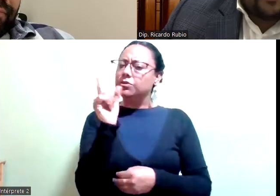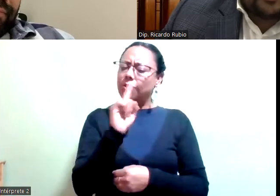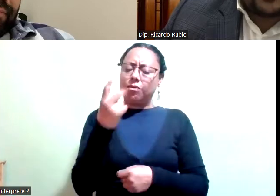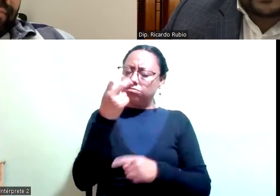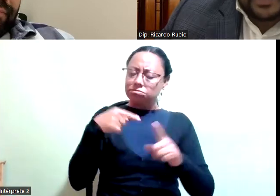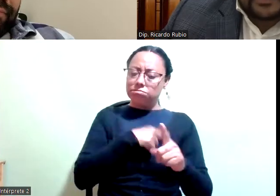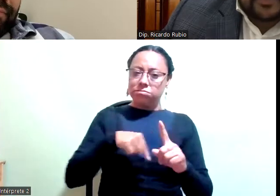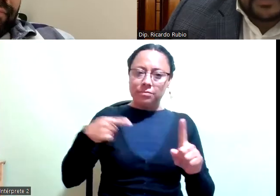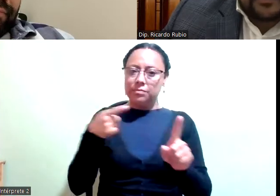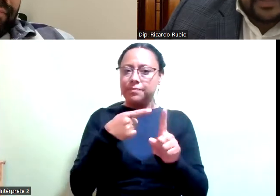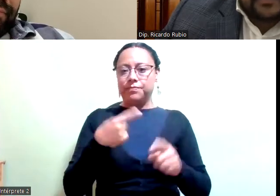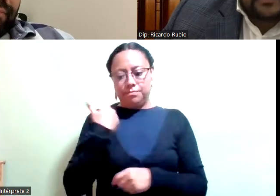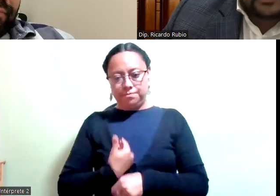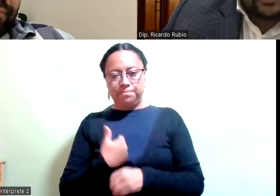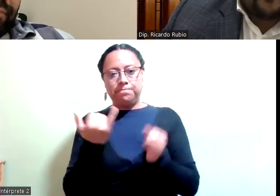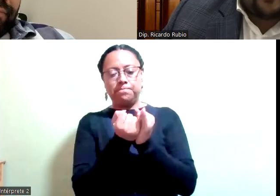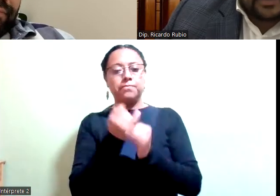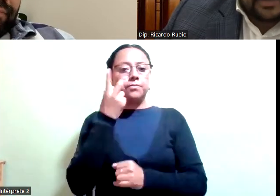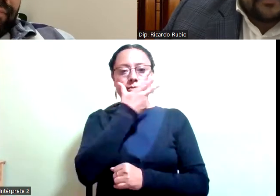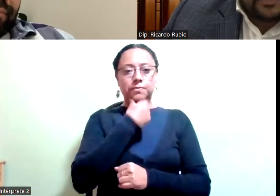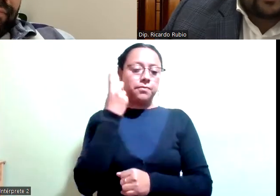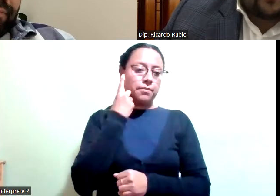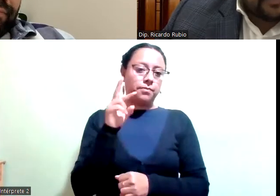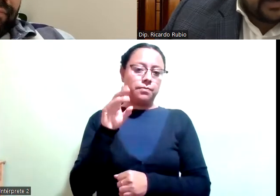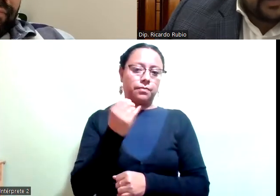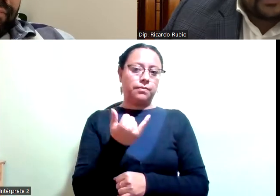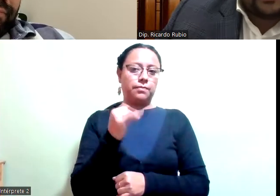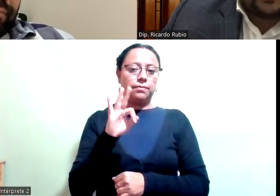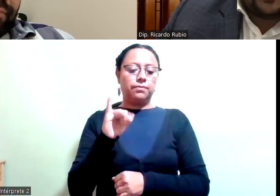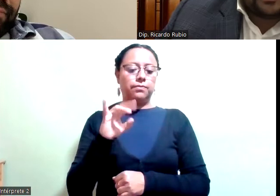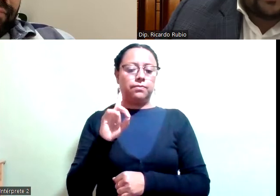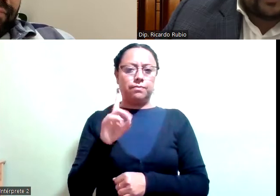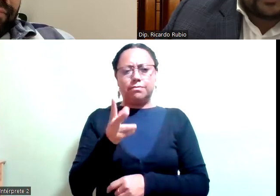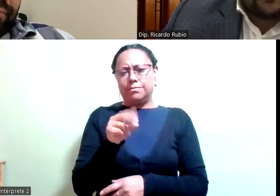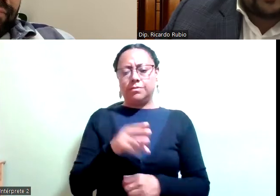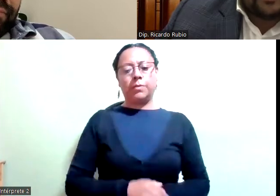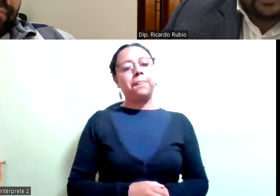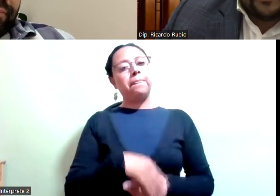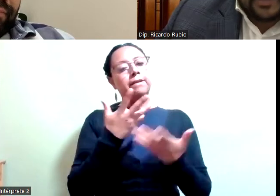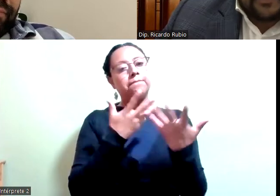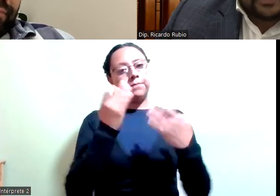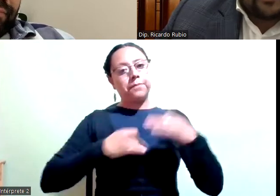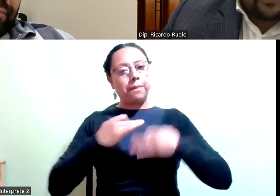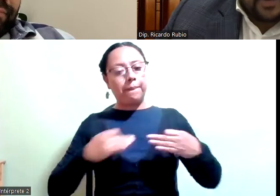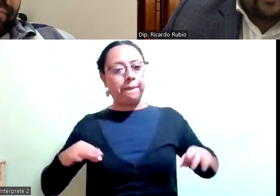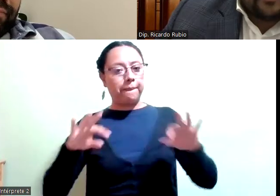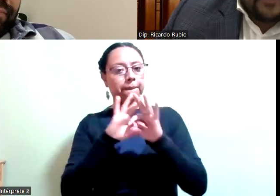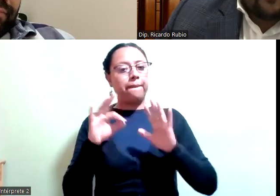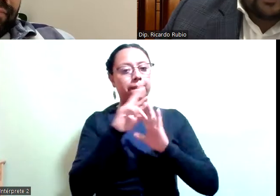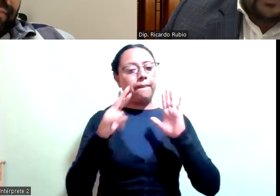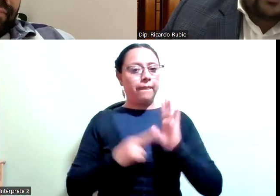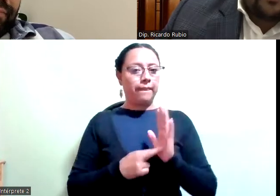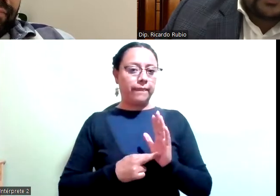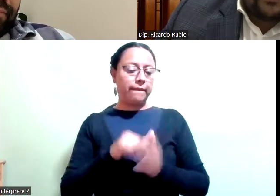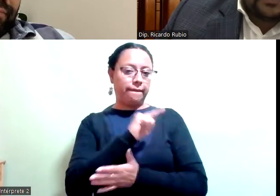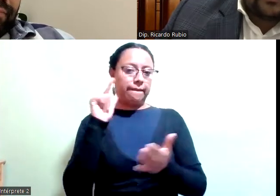El propósito es que se hagan las cosas bien, que se hagan conforme al reglamento, conforme a la ley orgánica, que hagamos un procedimiento parlamentario adecuado. Porque